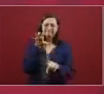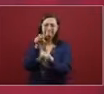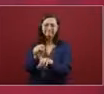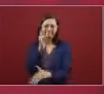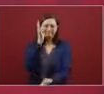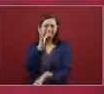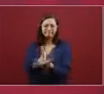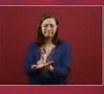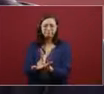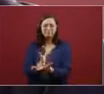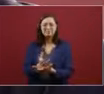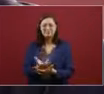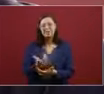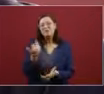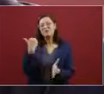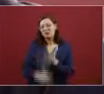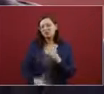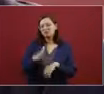humanizarnos.